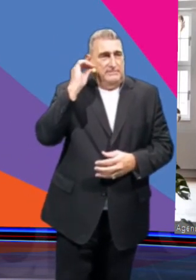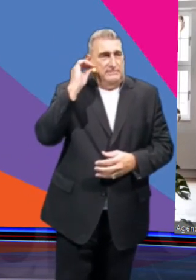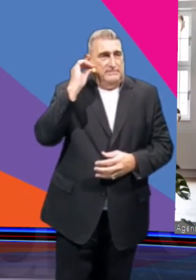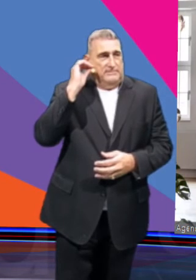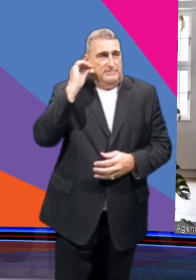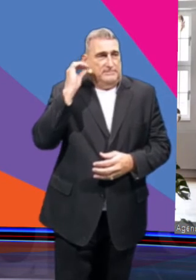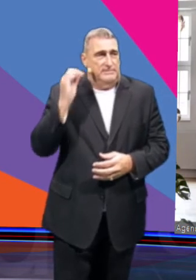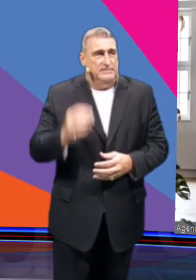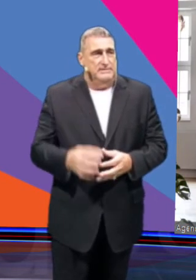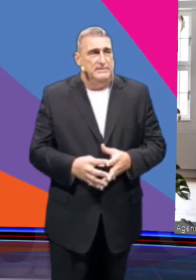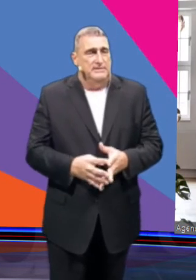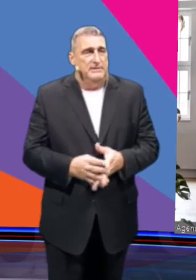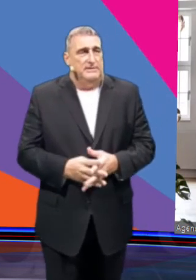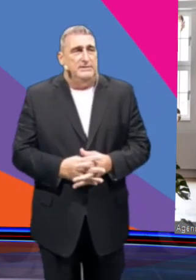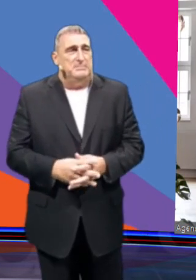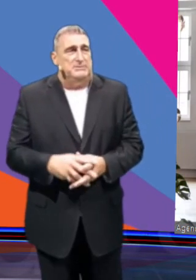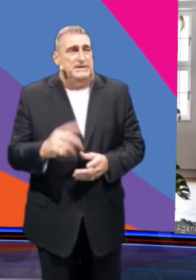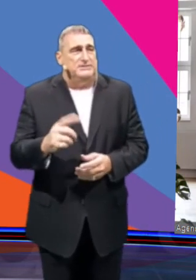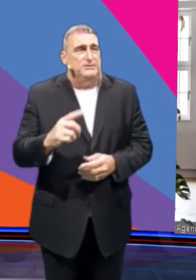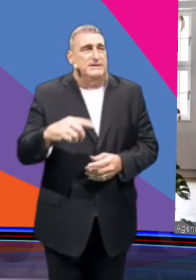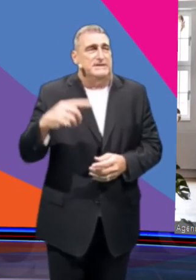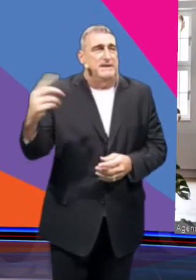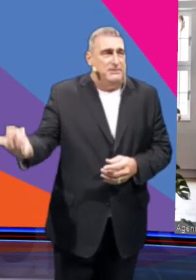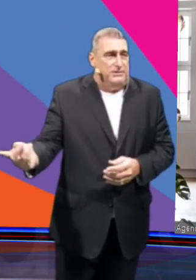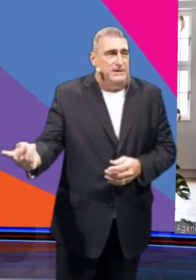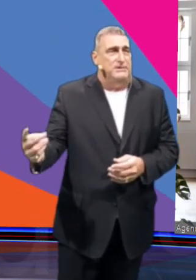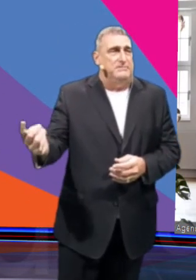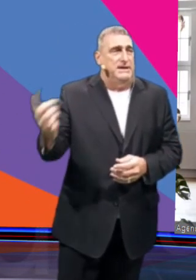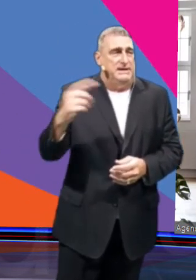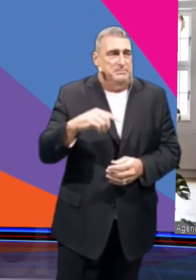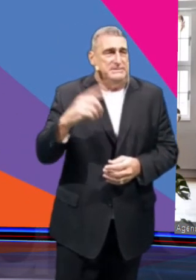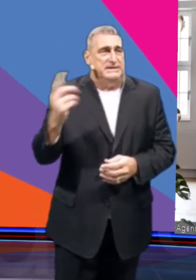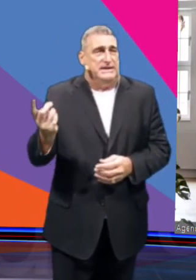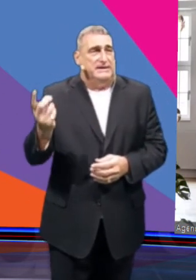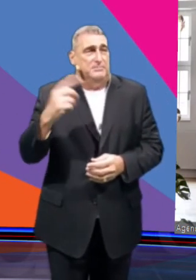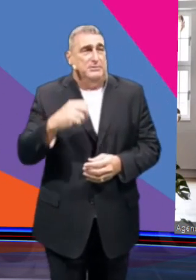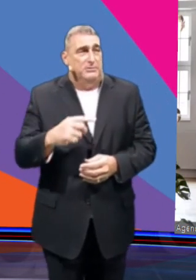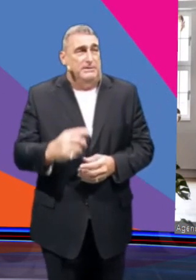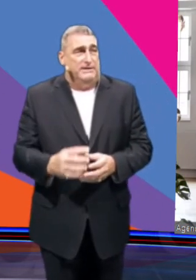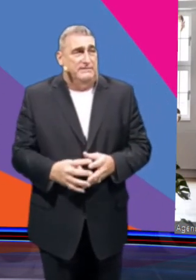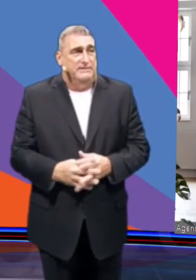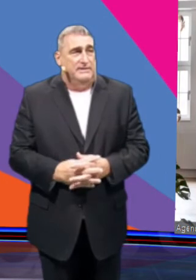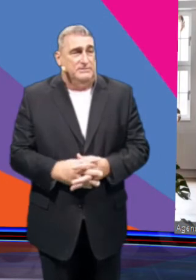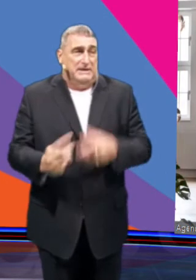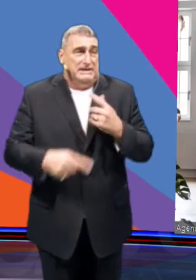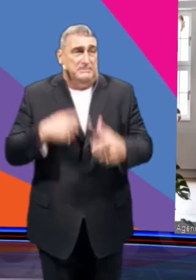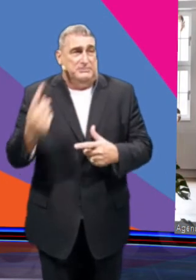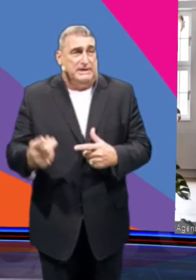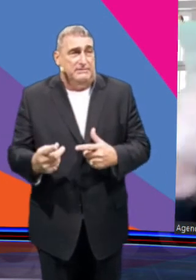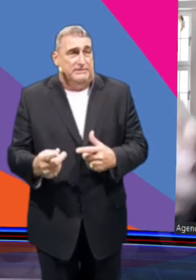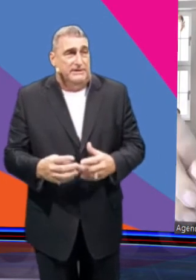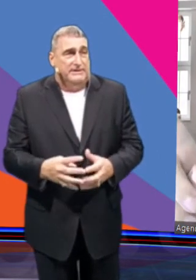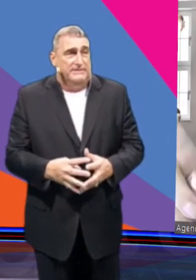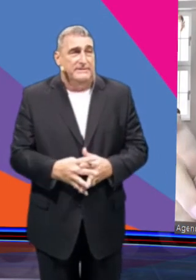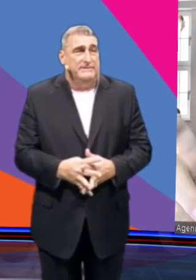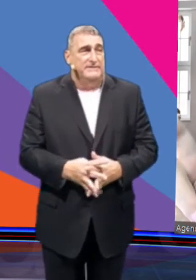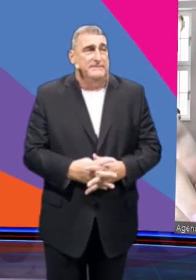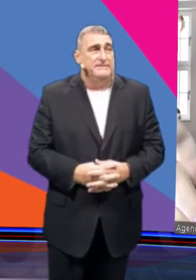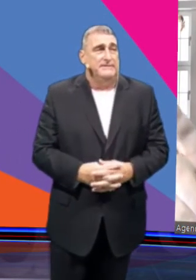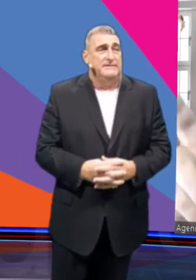los que llegaron. Los irresponsables son los que se van ahora y después se quejan que no pueden volver. Son más Irresponsables son irresponsables todavía. los que se